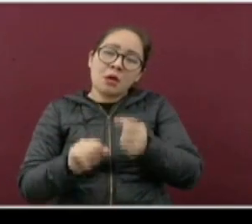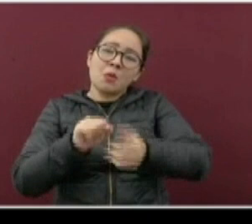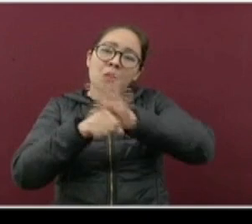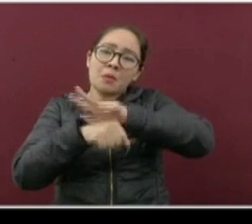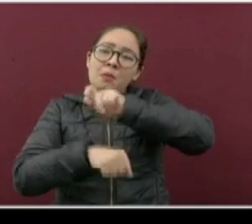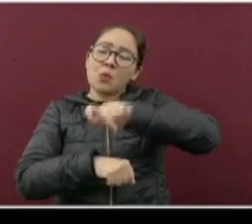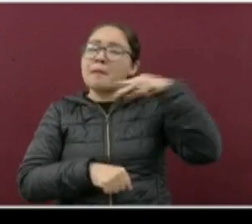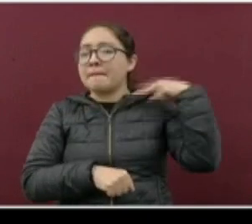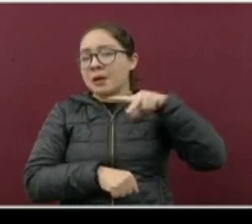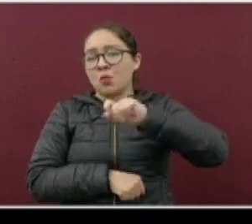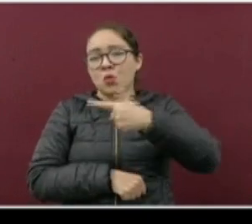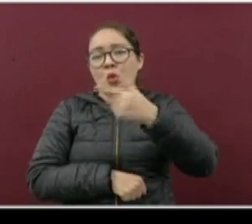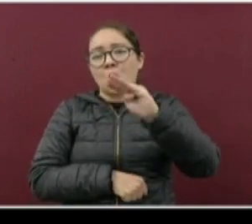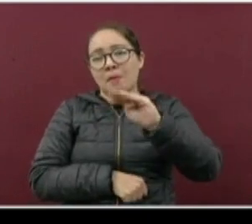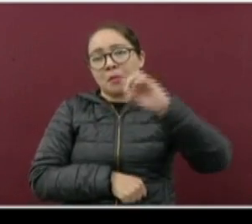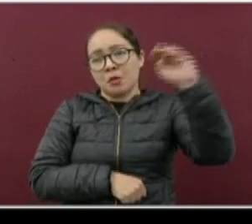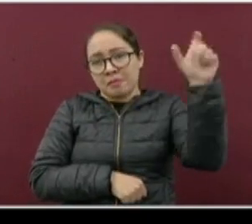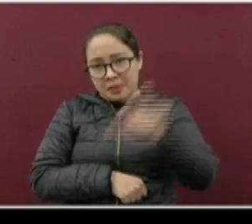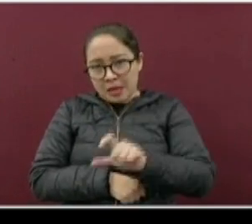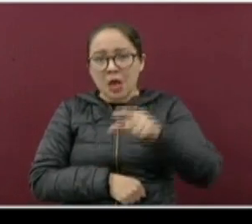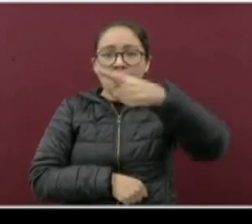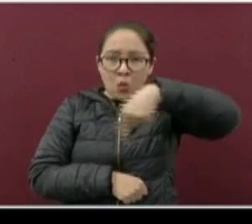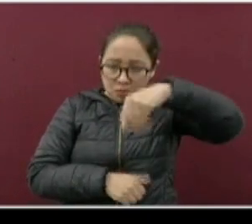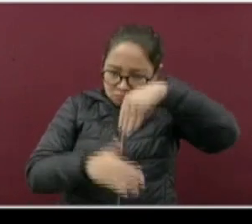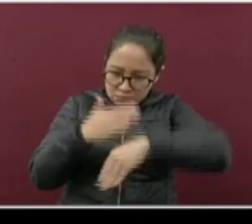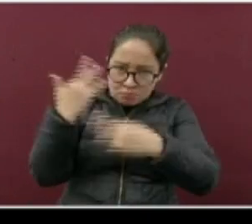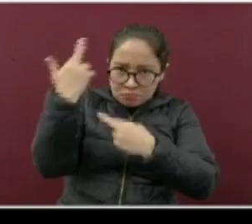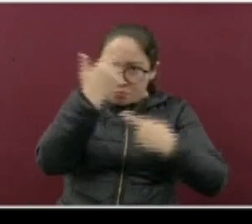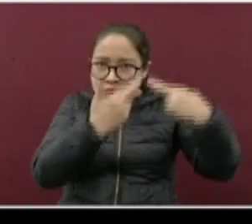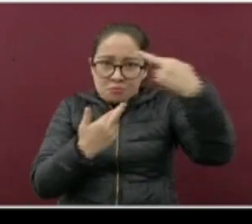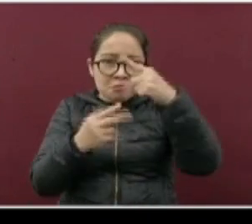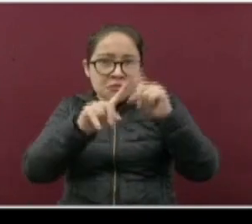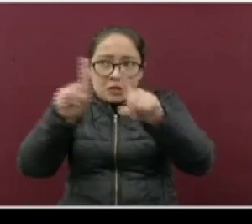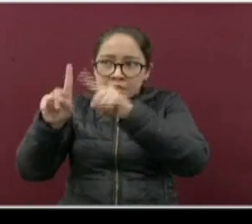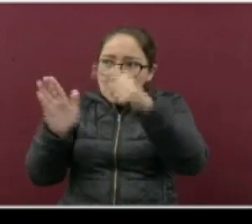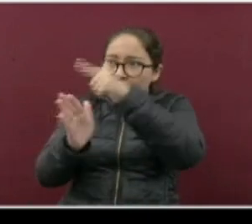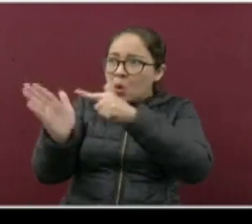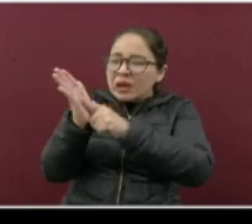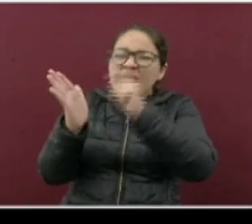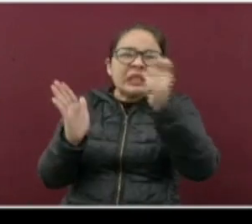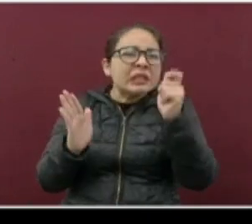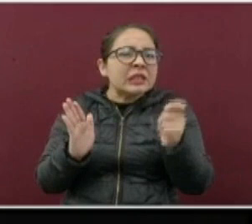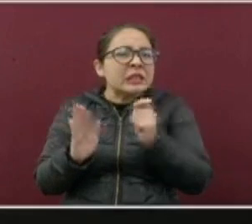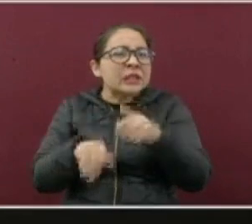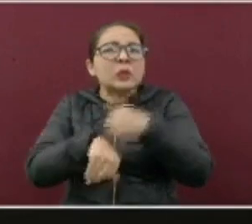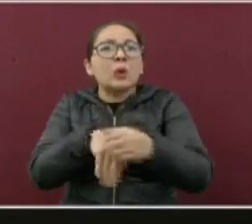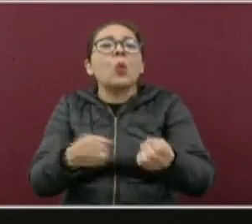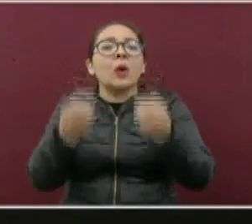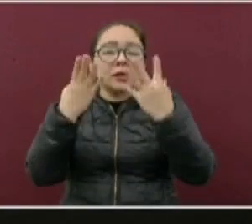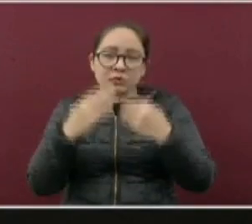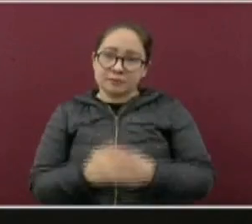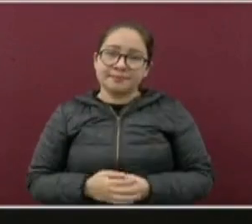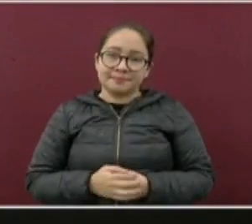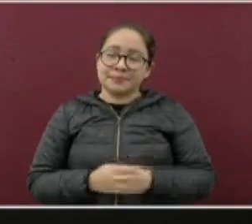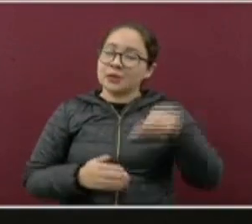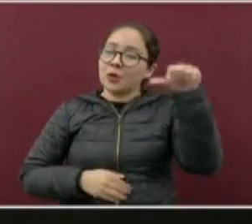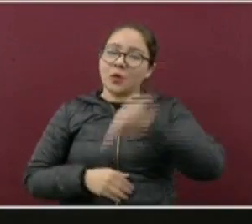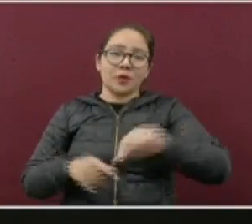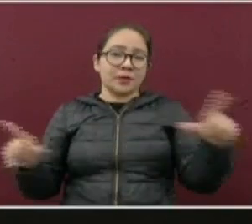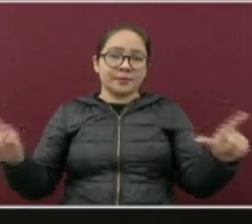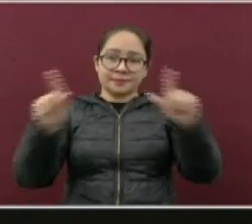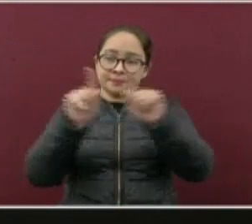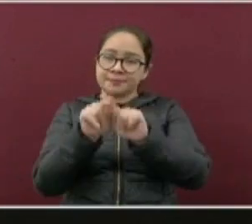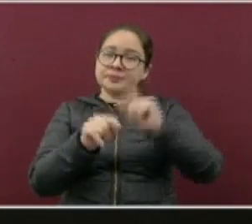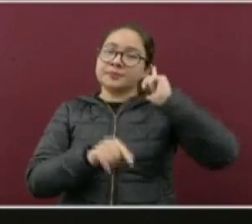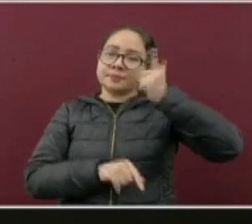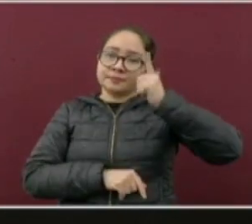coronavirus.veracruz.gob.mx pueden consultar el comportamiento epidemiológico del virus en su municipio. Por hoy es todo. Que